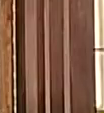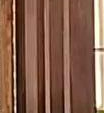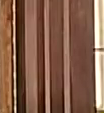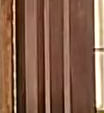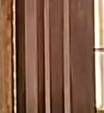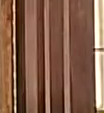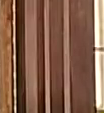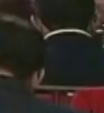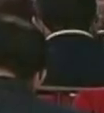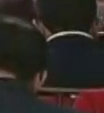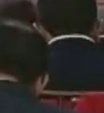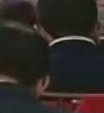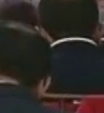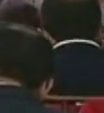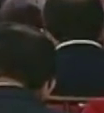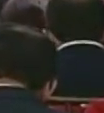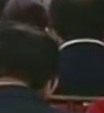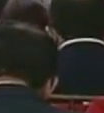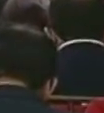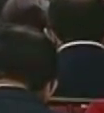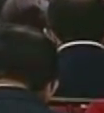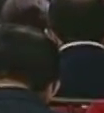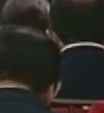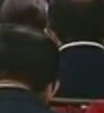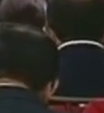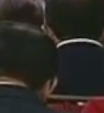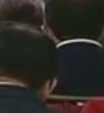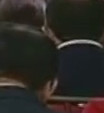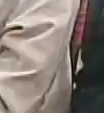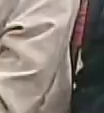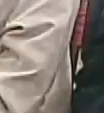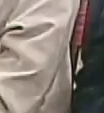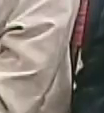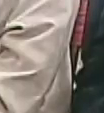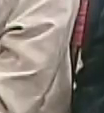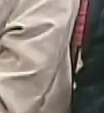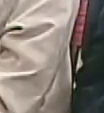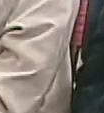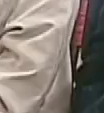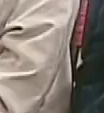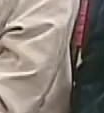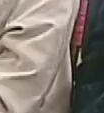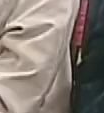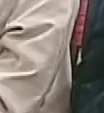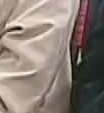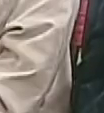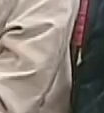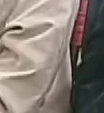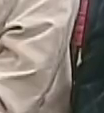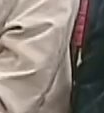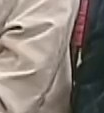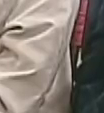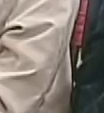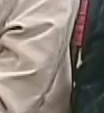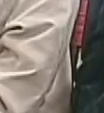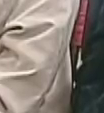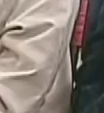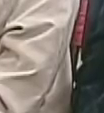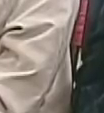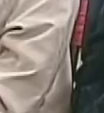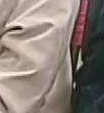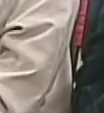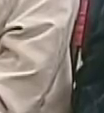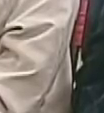victoria. Entonces salen a gritar fraude en algunos estados del país. Solo reconocen cuando ganan. O sea que el sistema